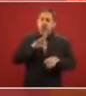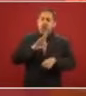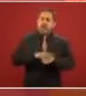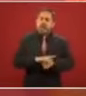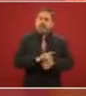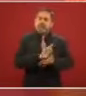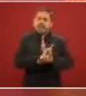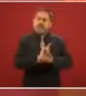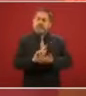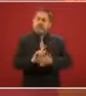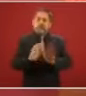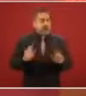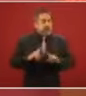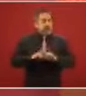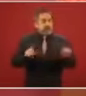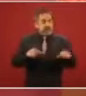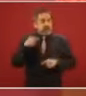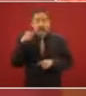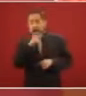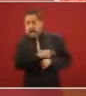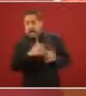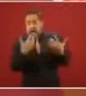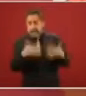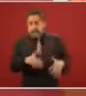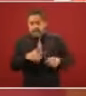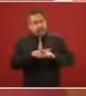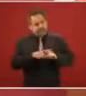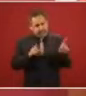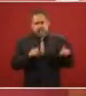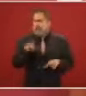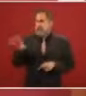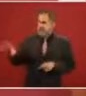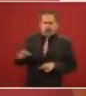En este caso sí, es una empresa ya del Estado